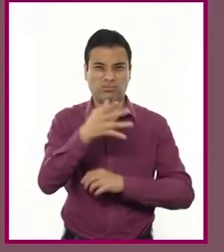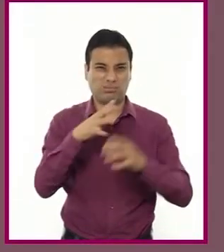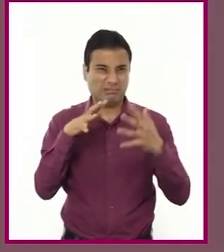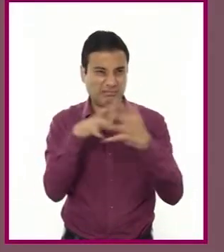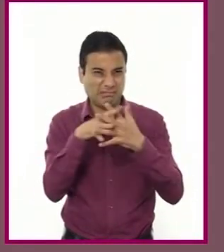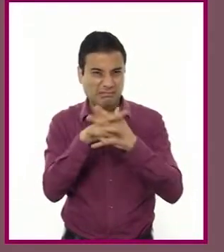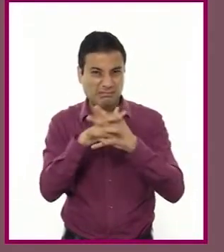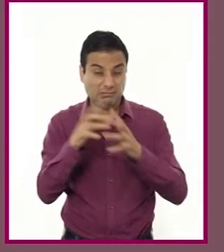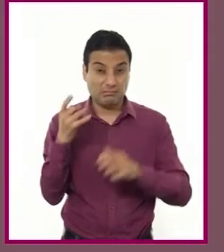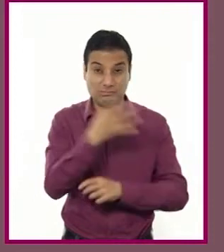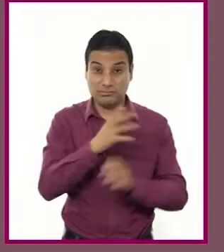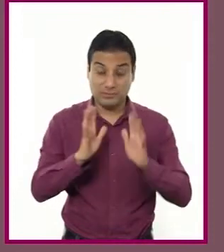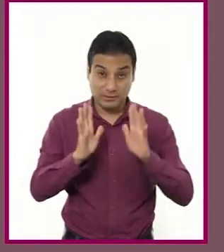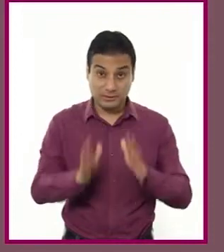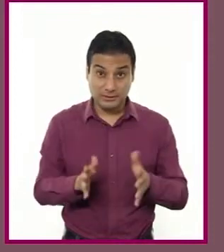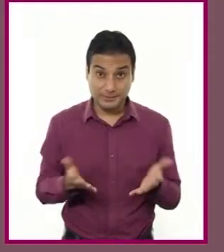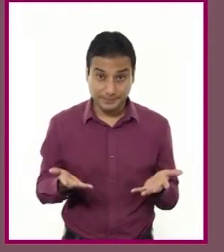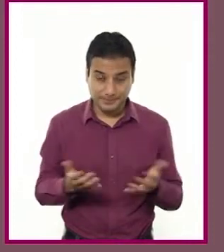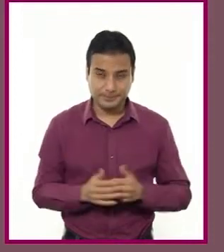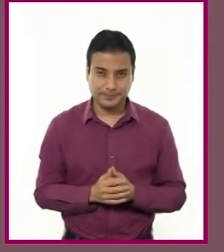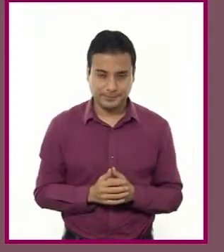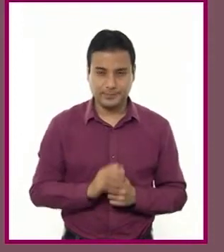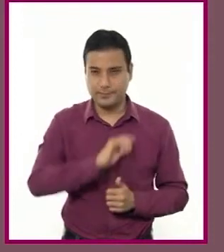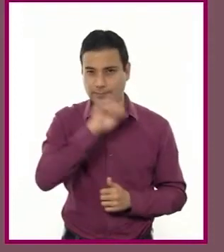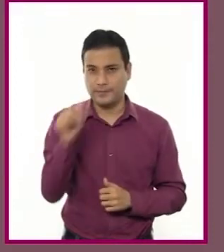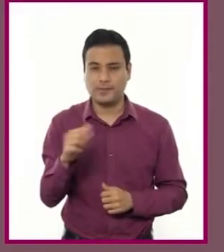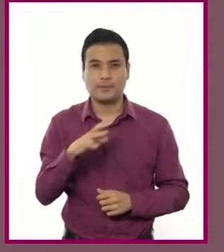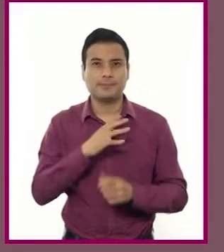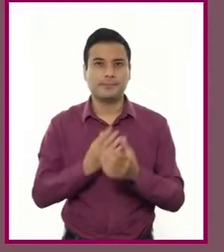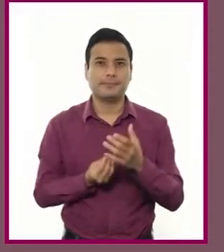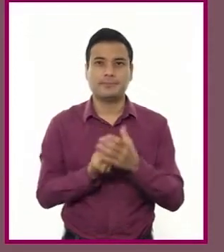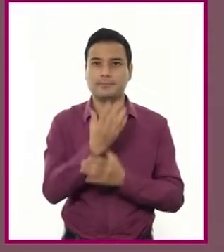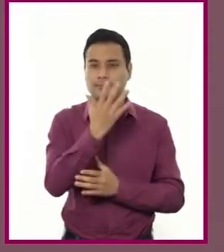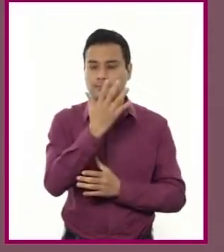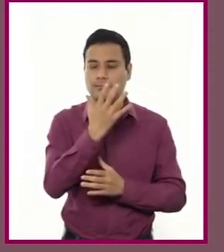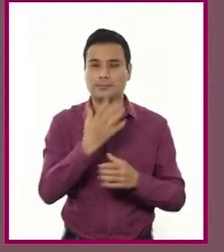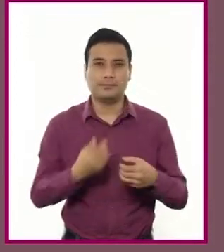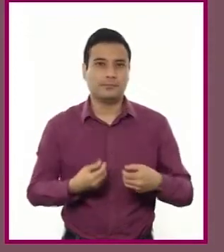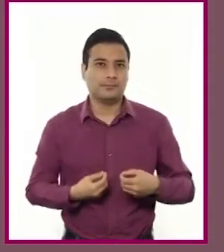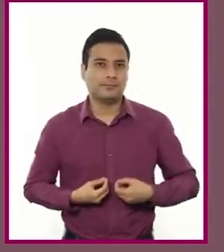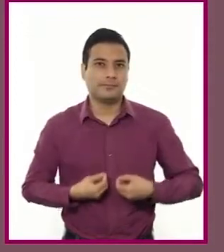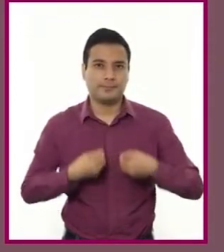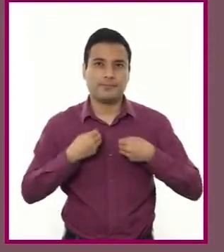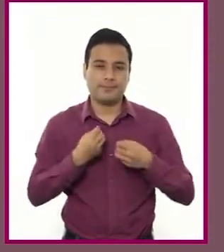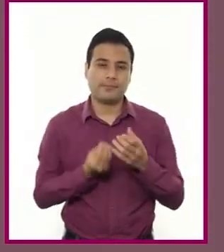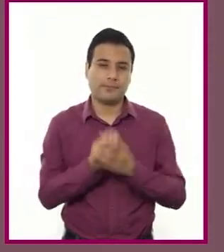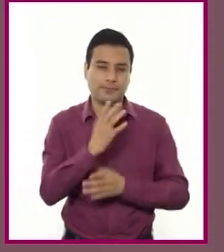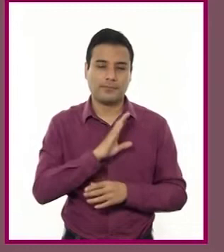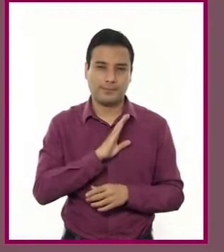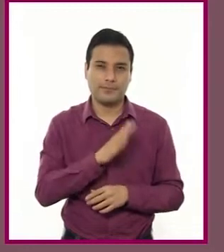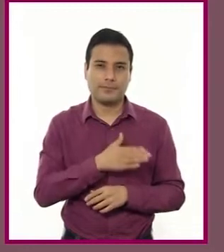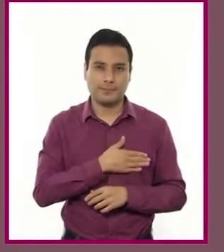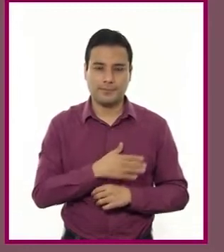más poderosa del México prehispánico, se instaló un nuevo modo de vida en la llamada Nueva España.